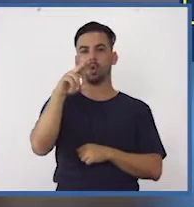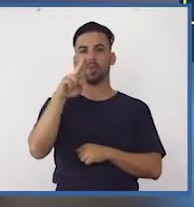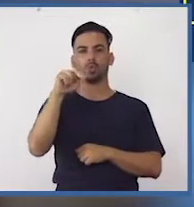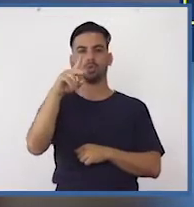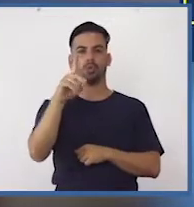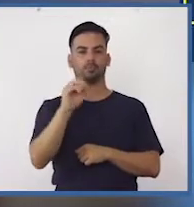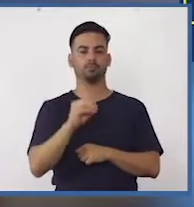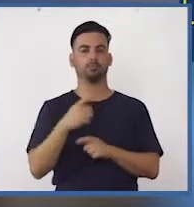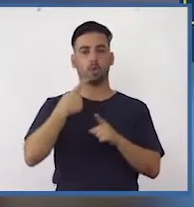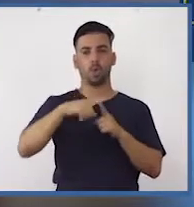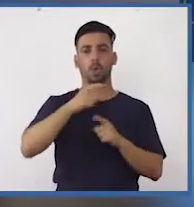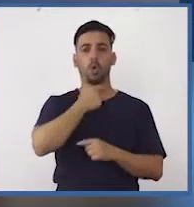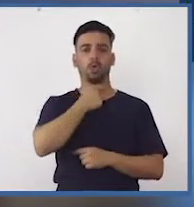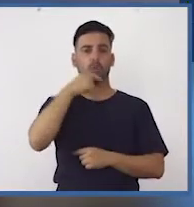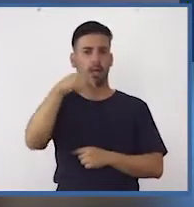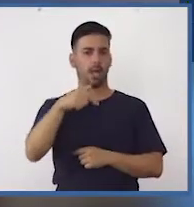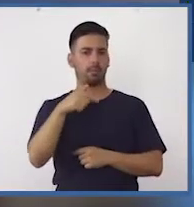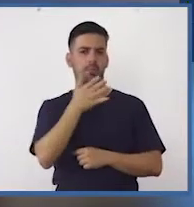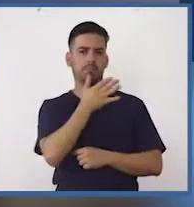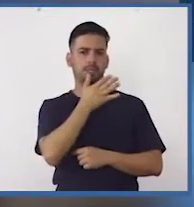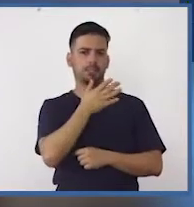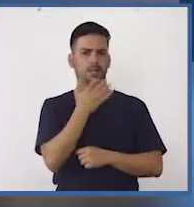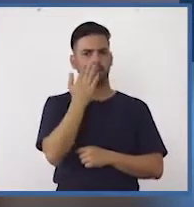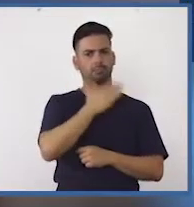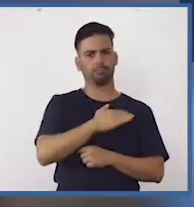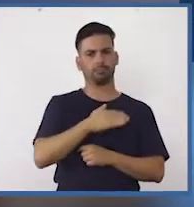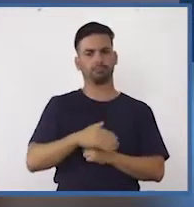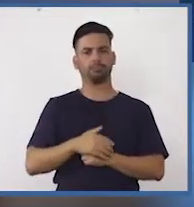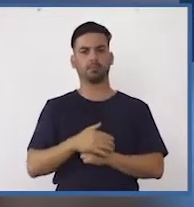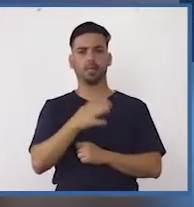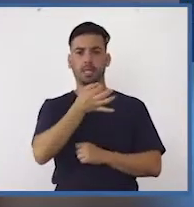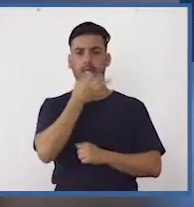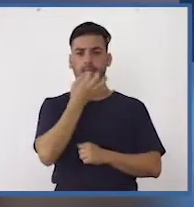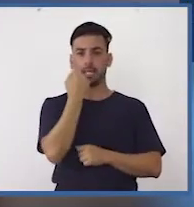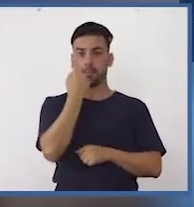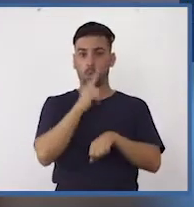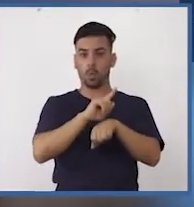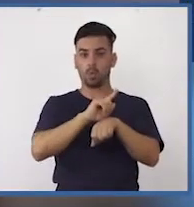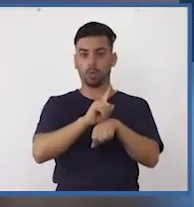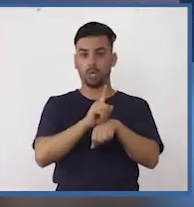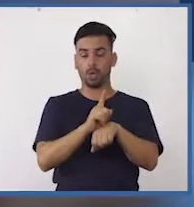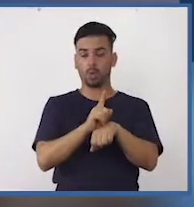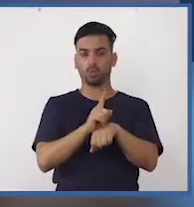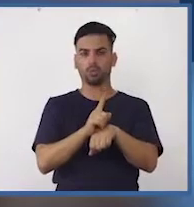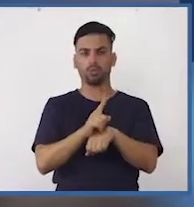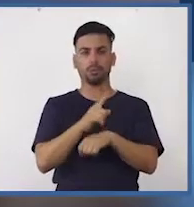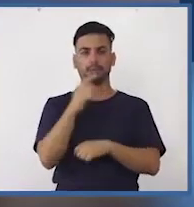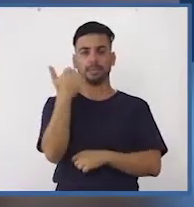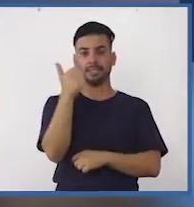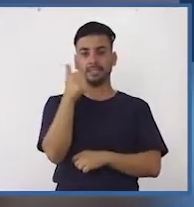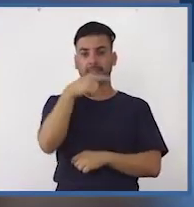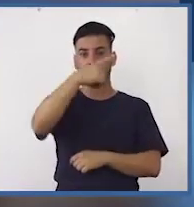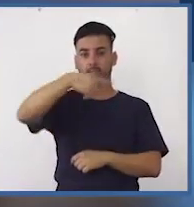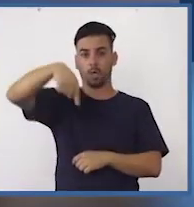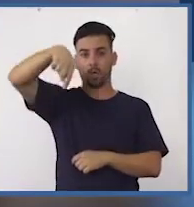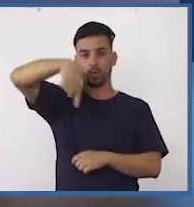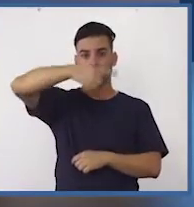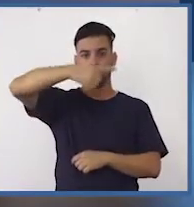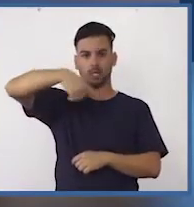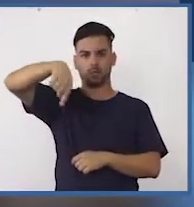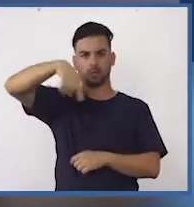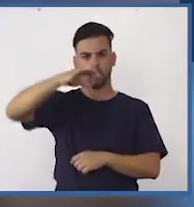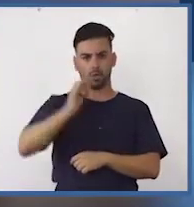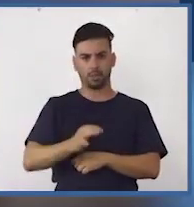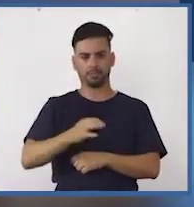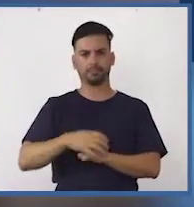Ponemos otro ejemplo similar al anterior. Contamos que en un segundo se realizaron 10 oscilaciones, ¿no verdad? Por lo tanto,